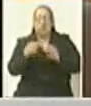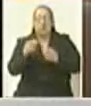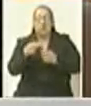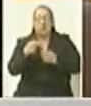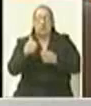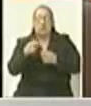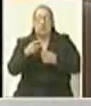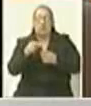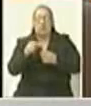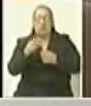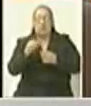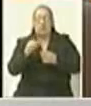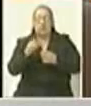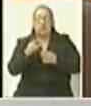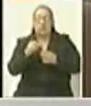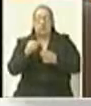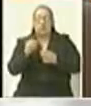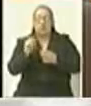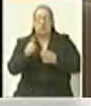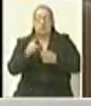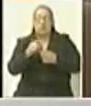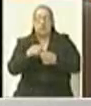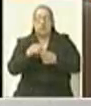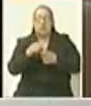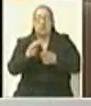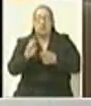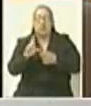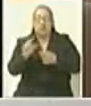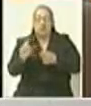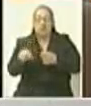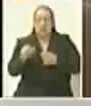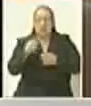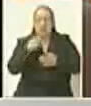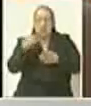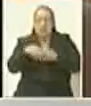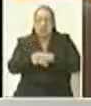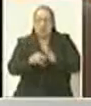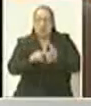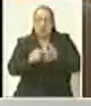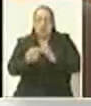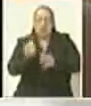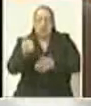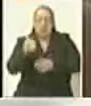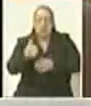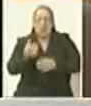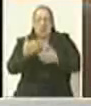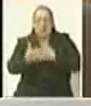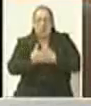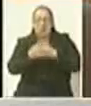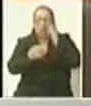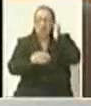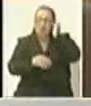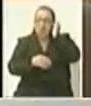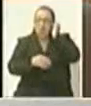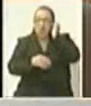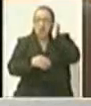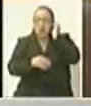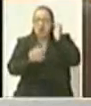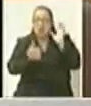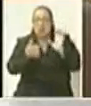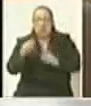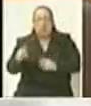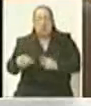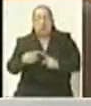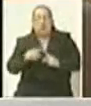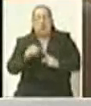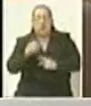Huarochirí existe un cerro Tamboraque que almacena prácticamente a orillas del río Rímac 600.000